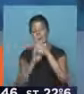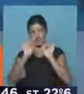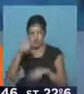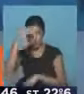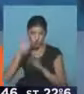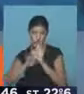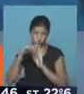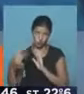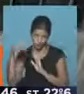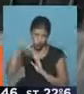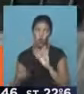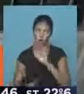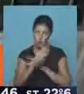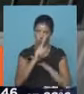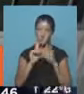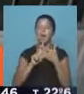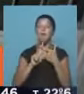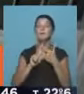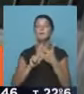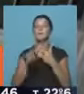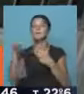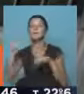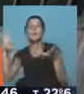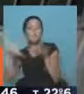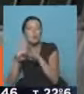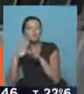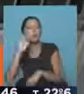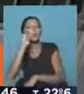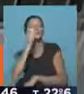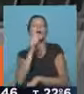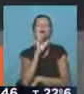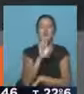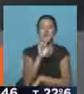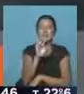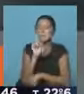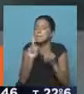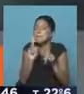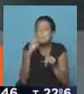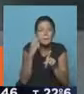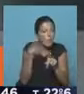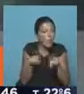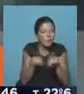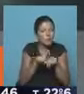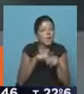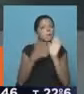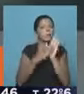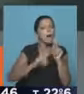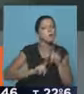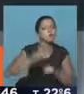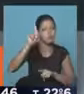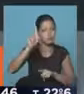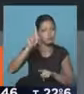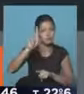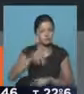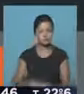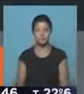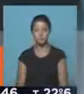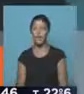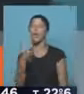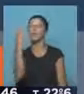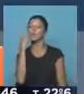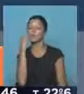está en los Estados Unidos con Donald Trump. Y un mismo domingo tuvieron que suspender sus actividades, si no me equivoco estaban jugando